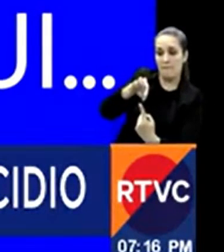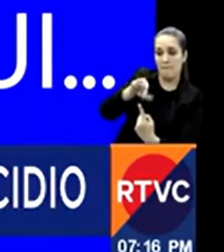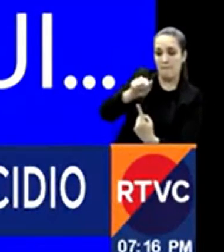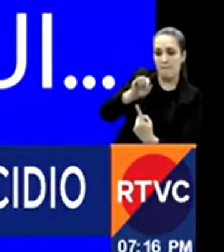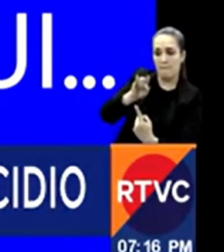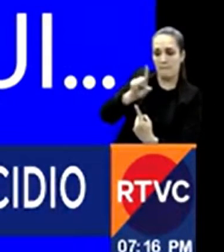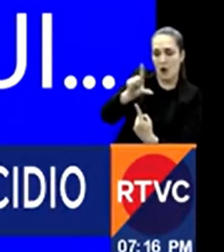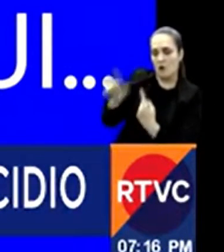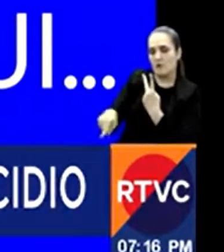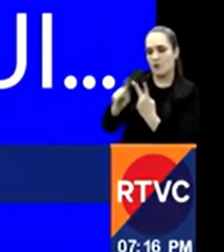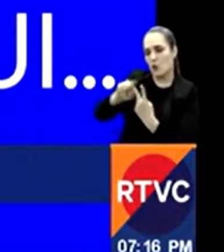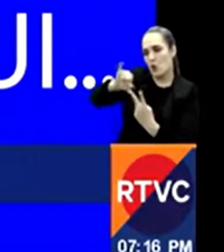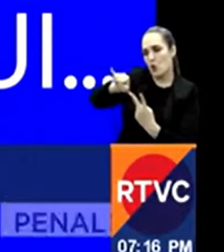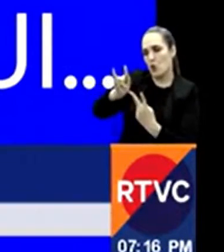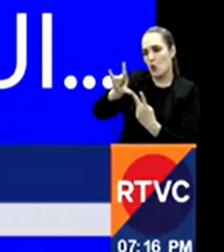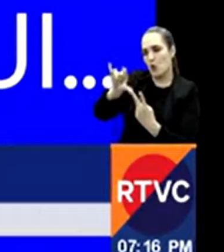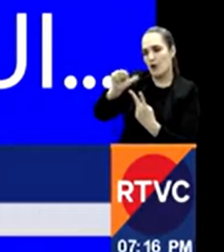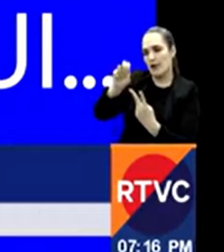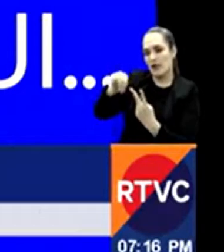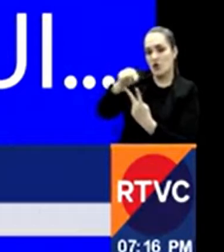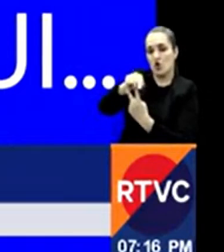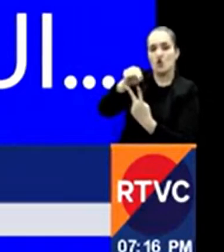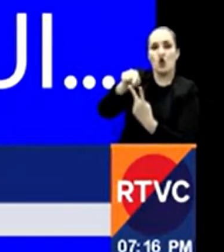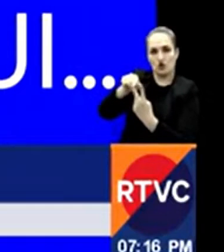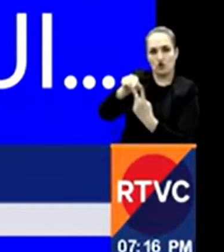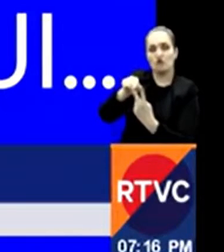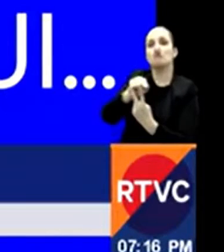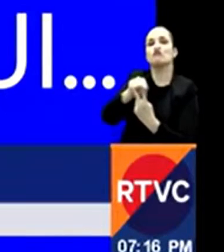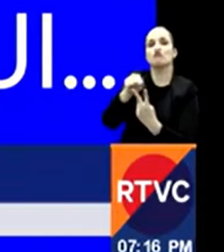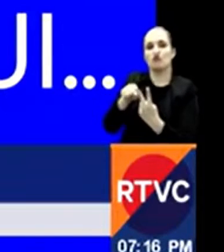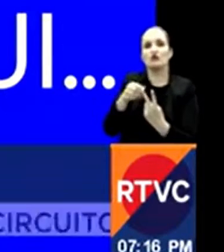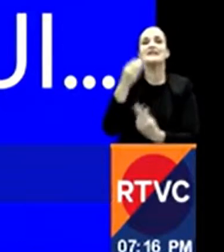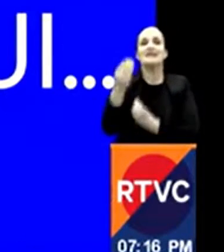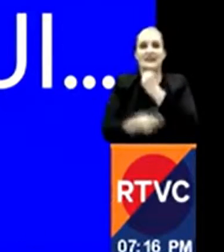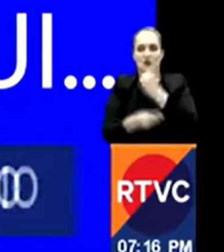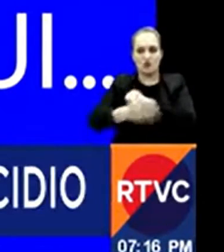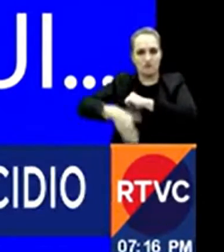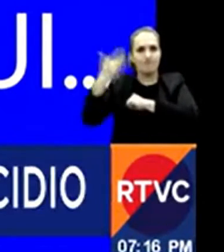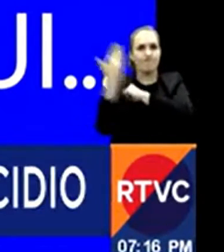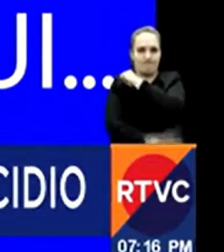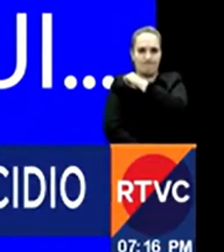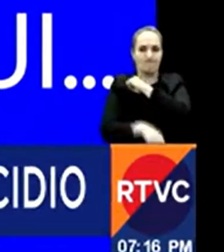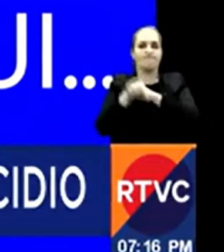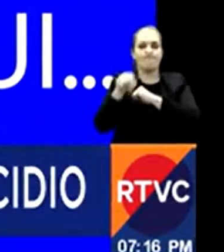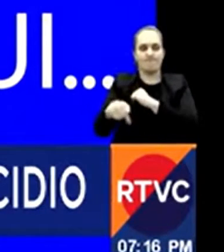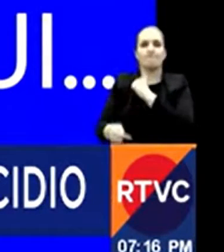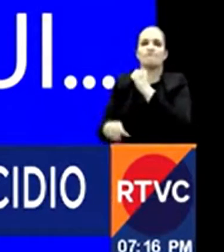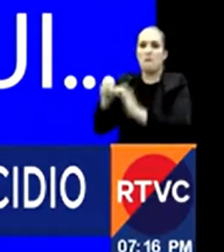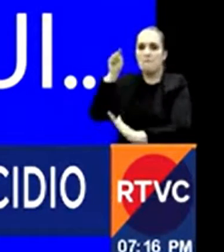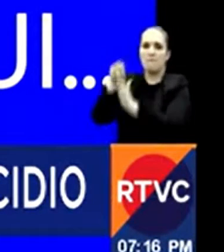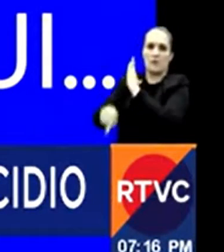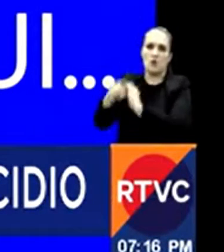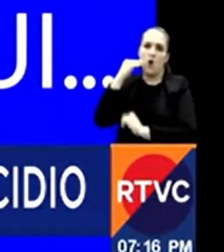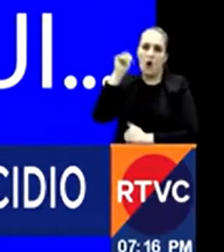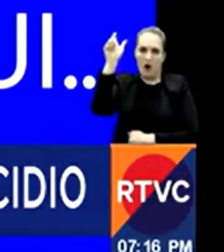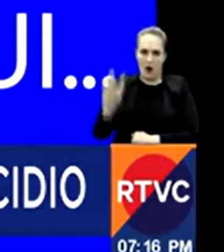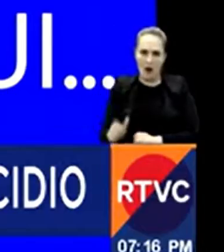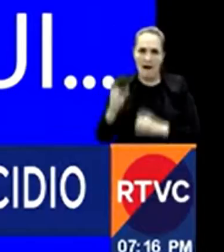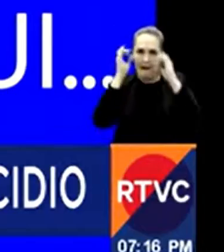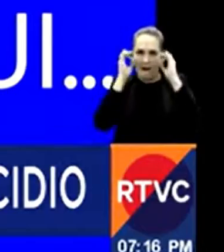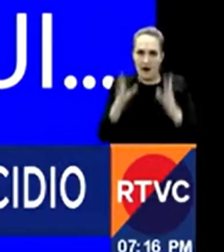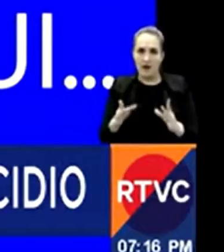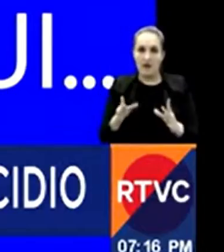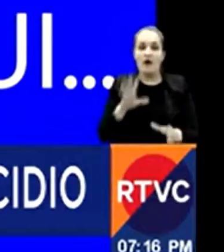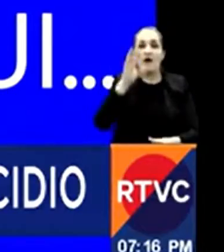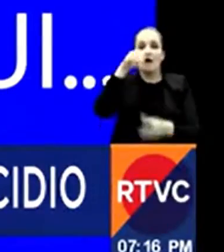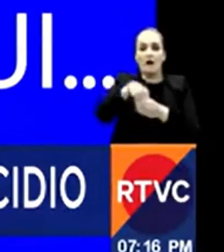Calvo y Julián Valente Ortegón Mosquera en su condición de coautores penalmente responsables del delito de feminicidio agravado a la pena principal de